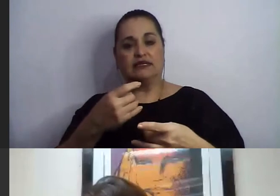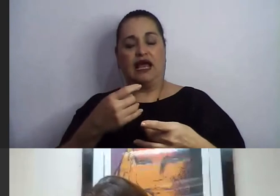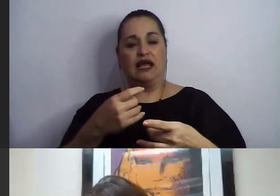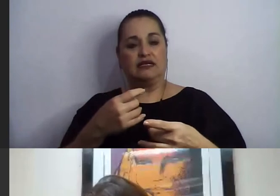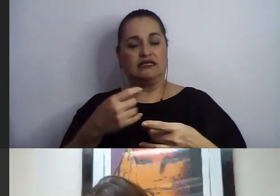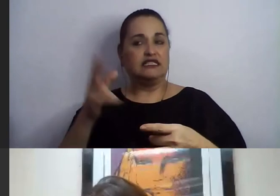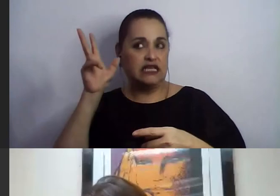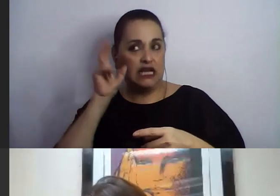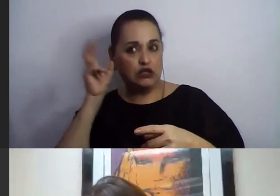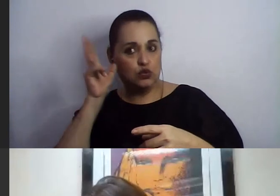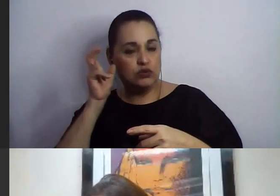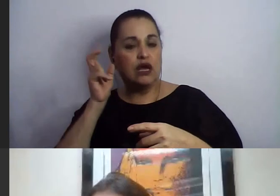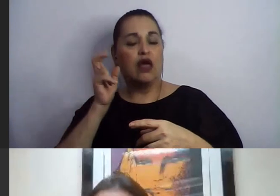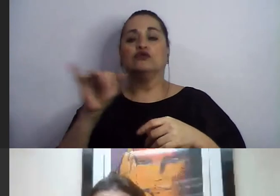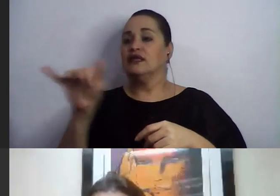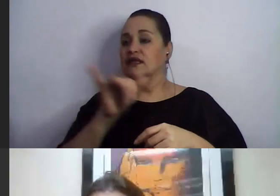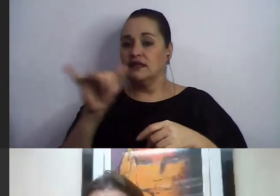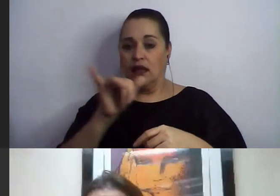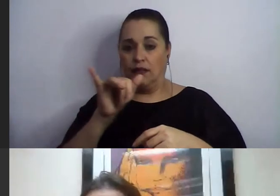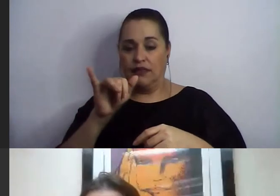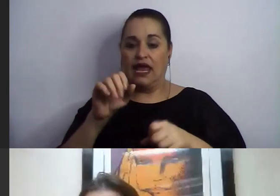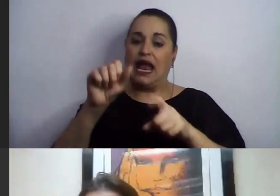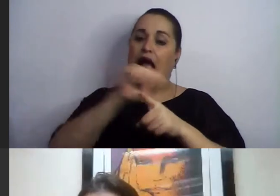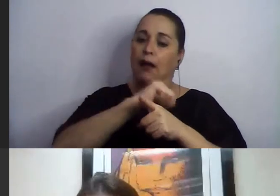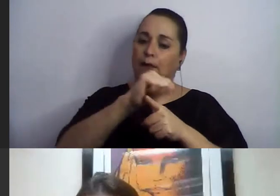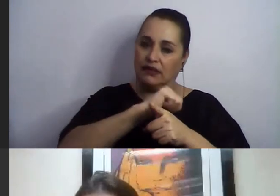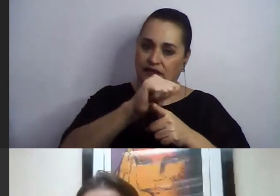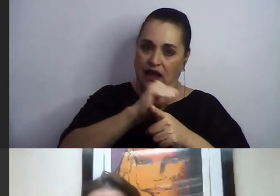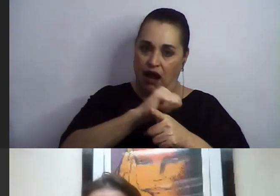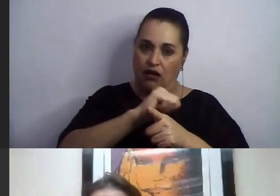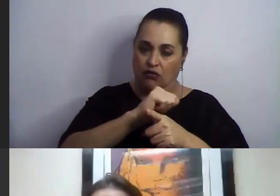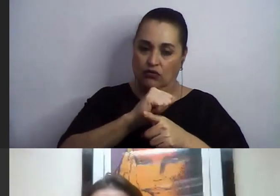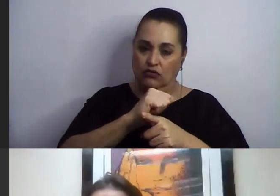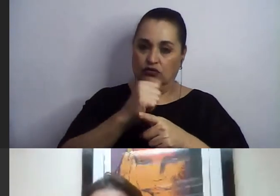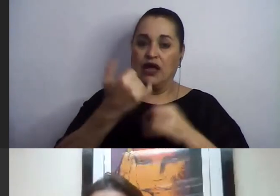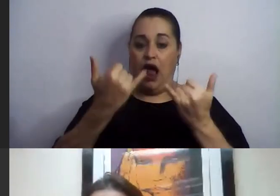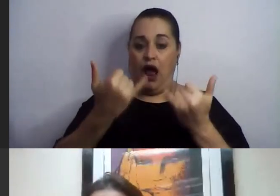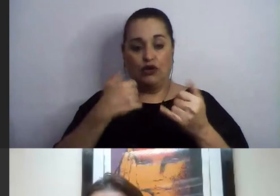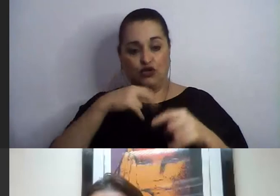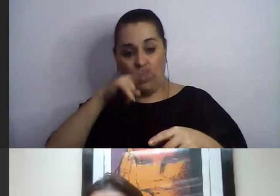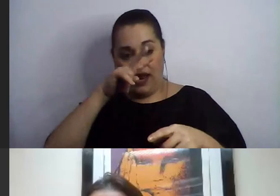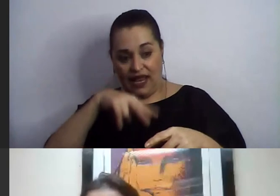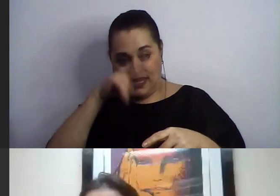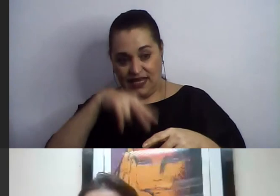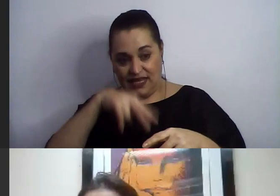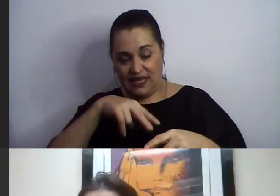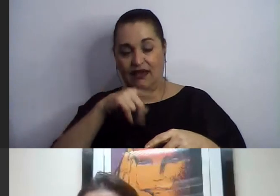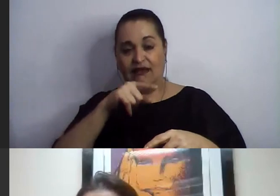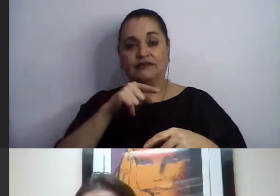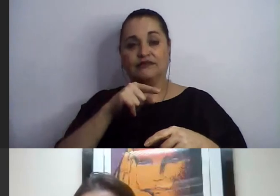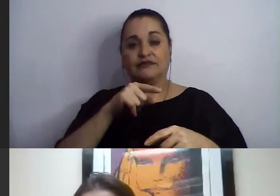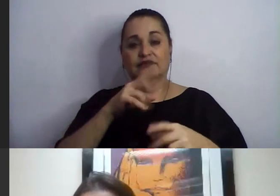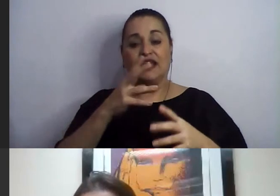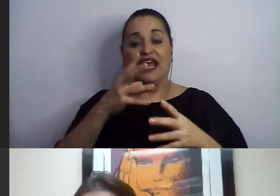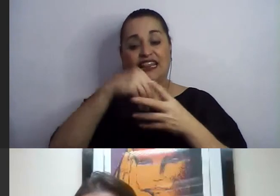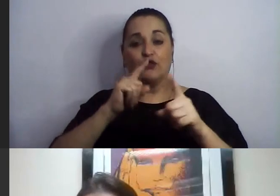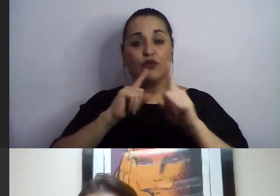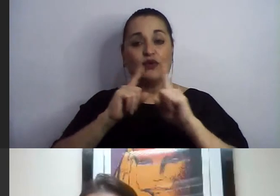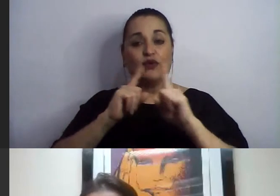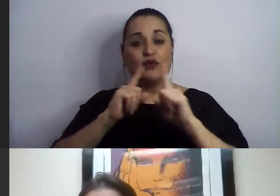escuchados y también de capacitarlos verdad ahora y leía dentro de las dentro del chat varios